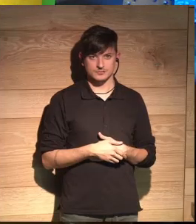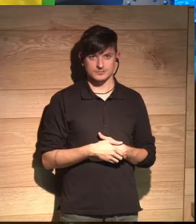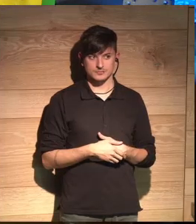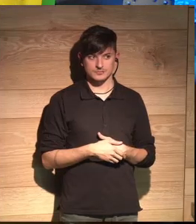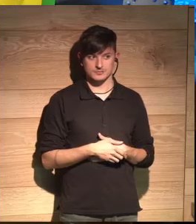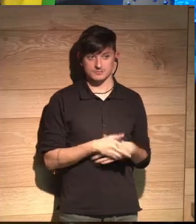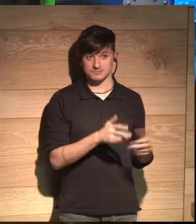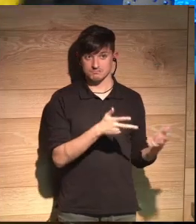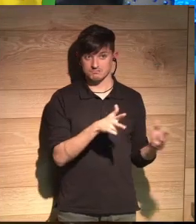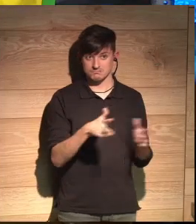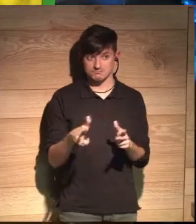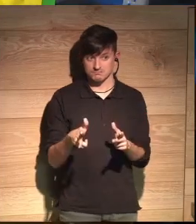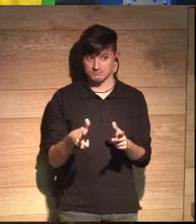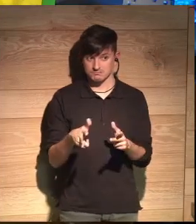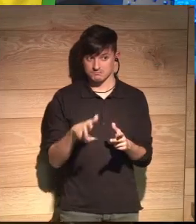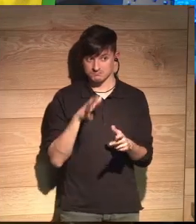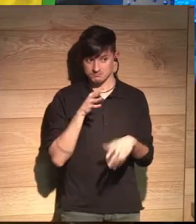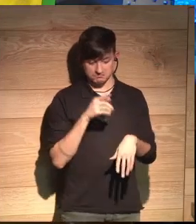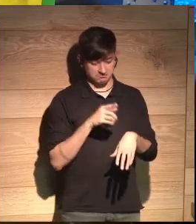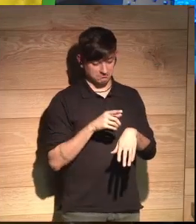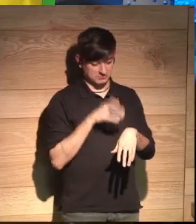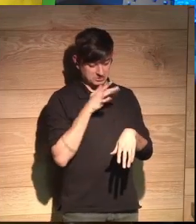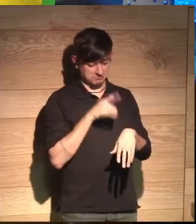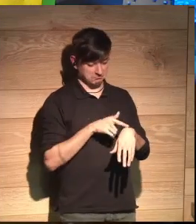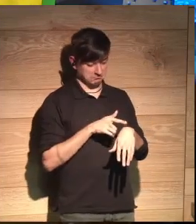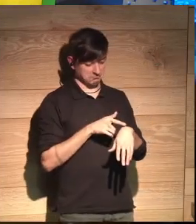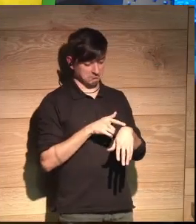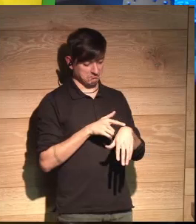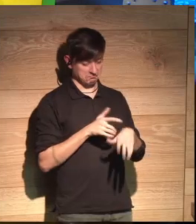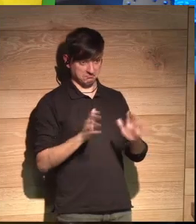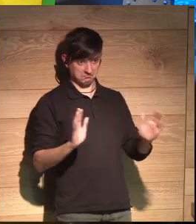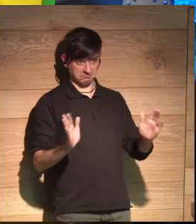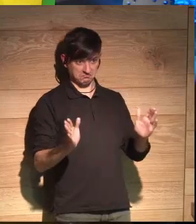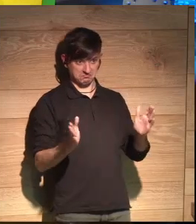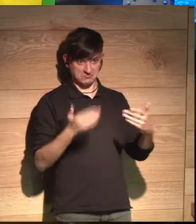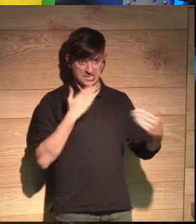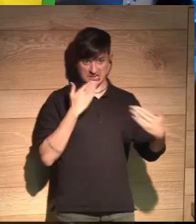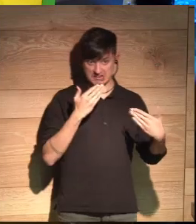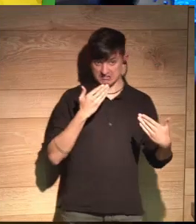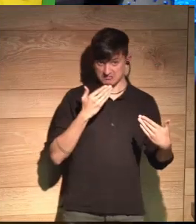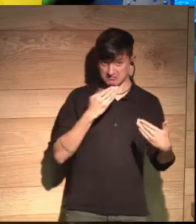tenemos un rato para conversar en spanglish